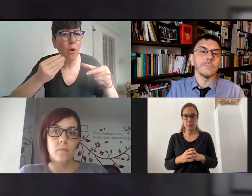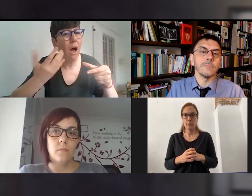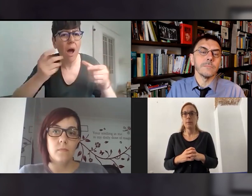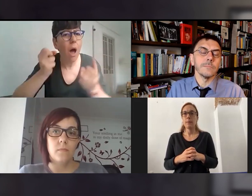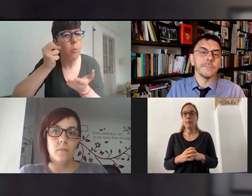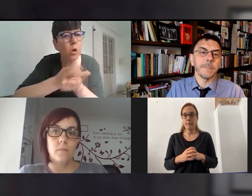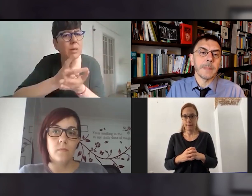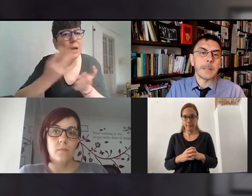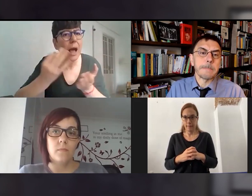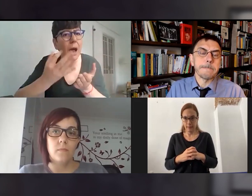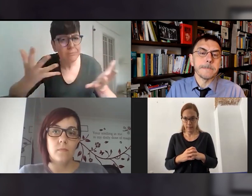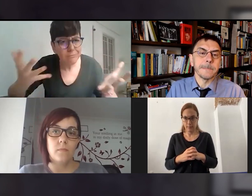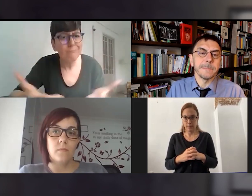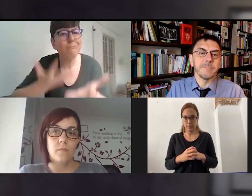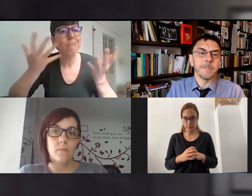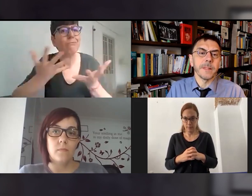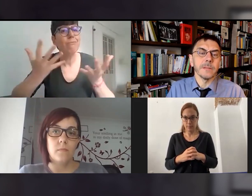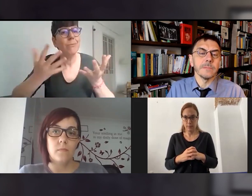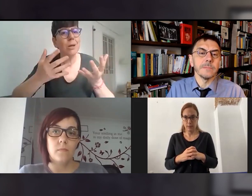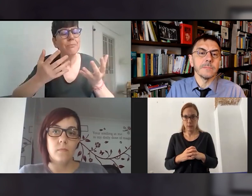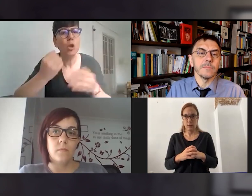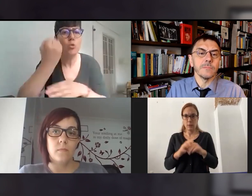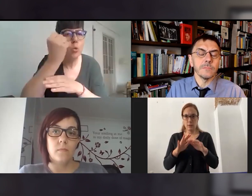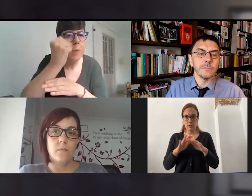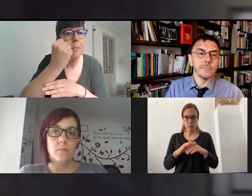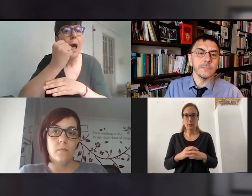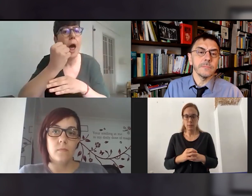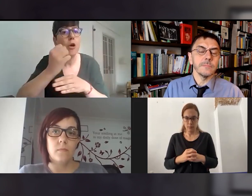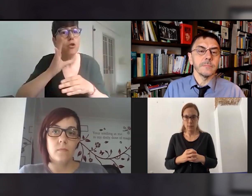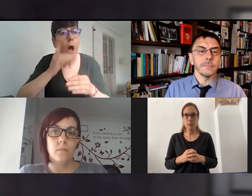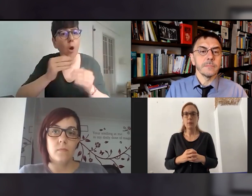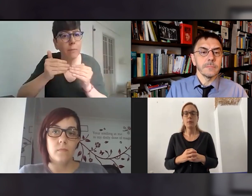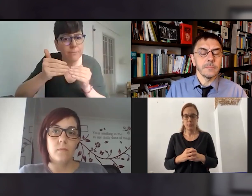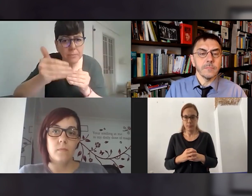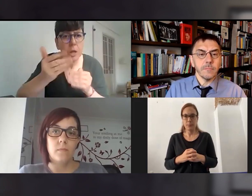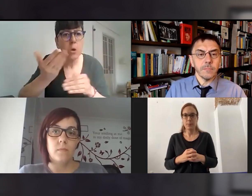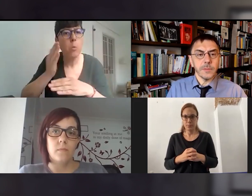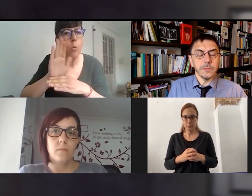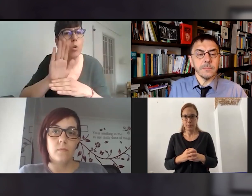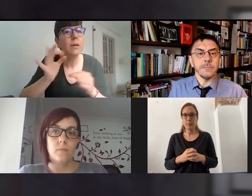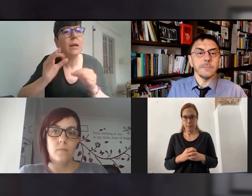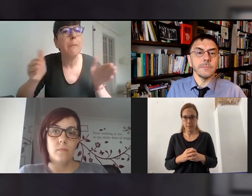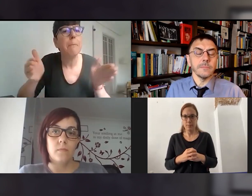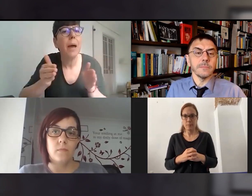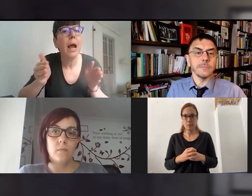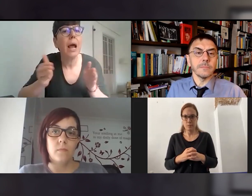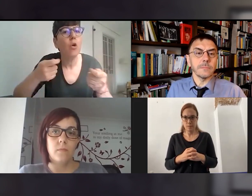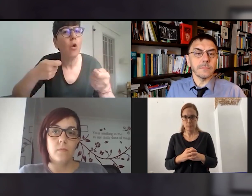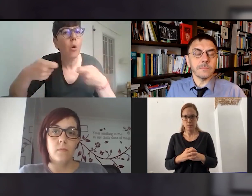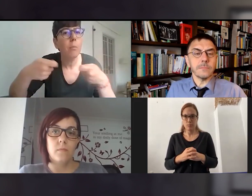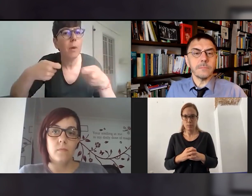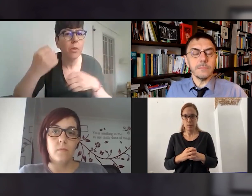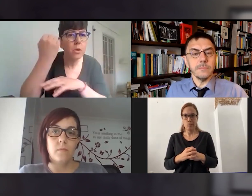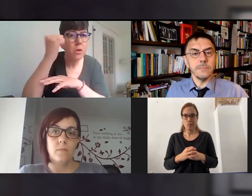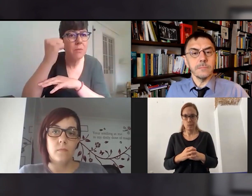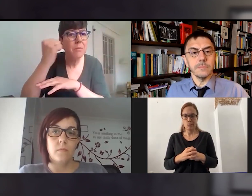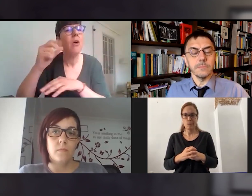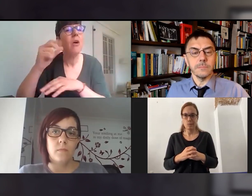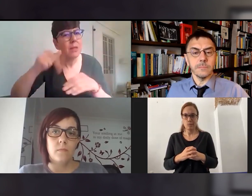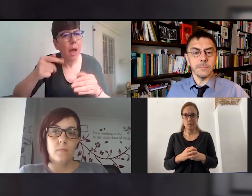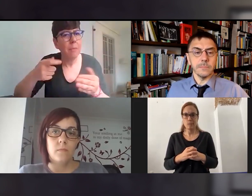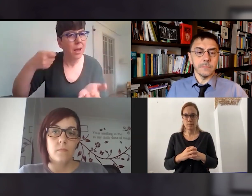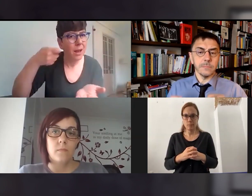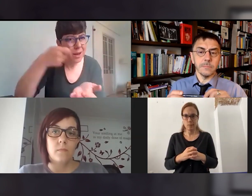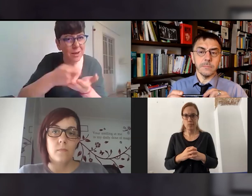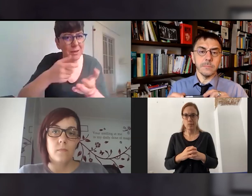el tema de los vales por la beca de comedor, para potenciar los supermercados, y también hay una propuesta ahora